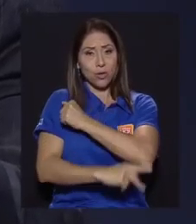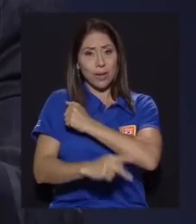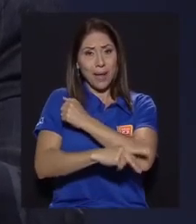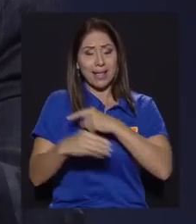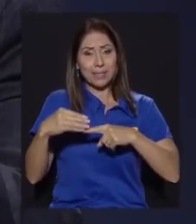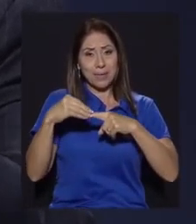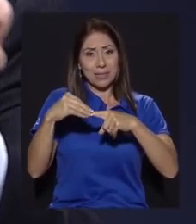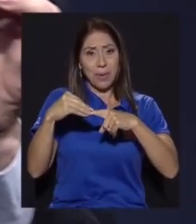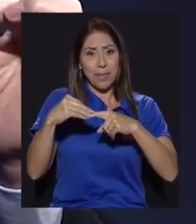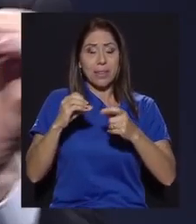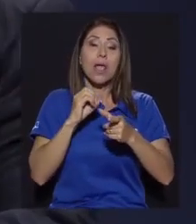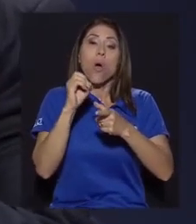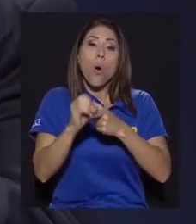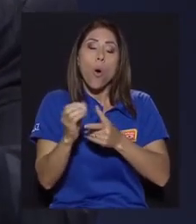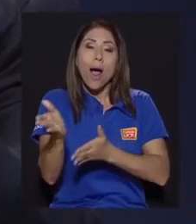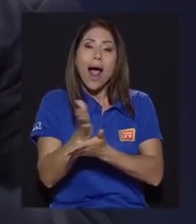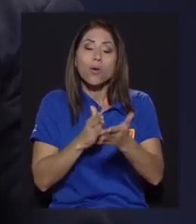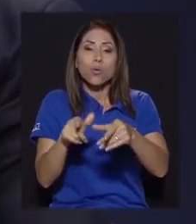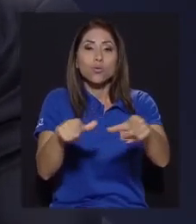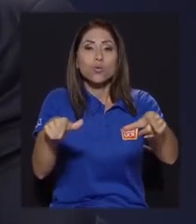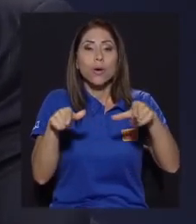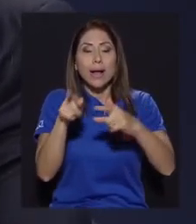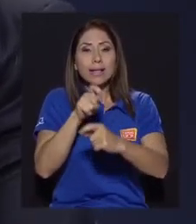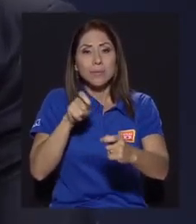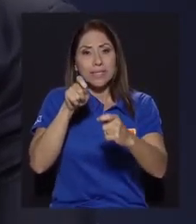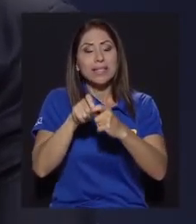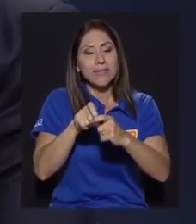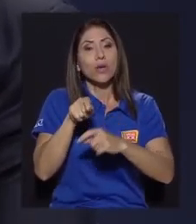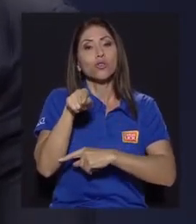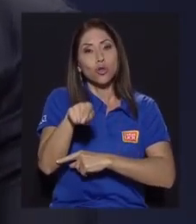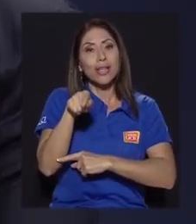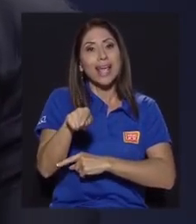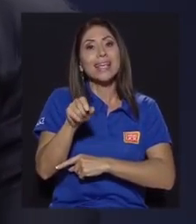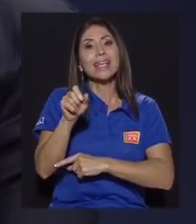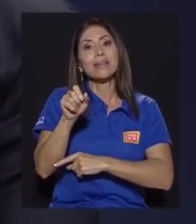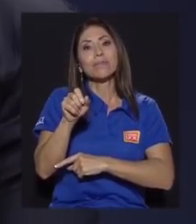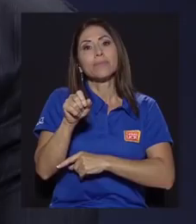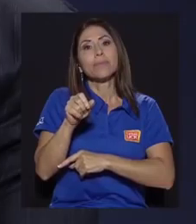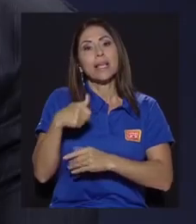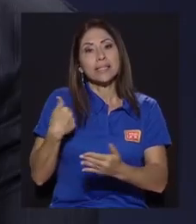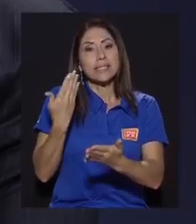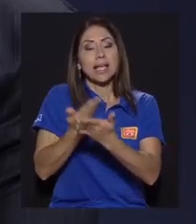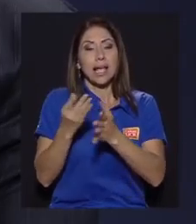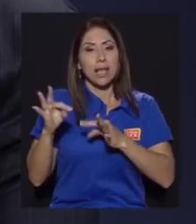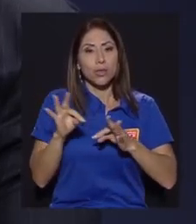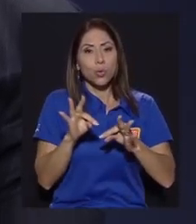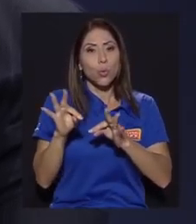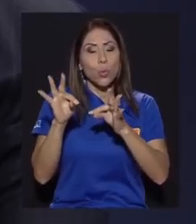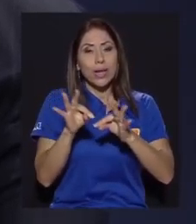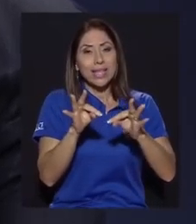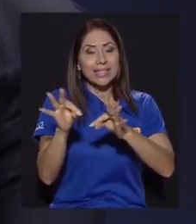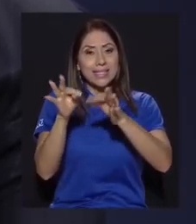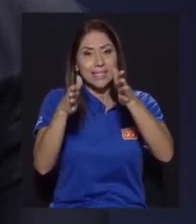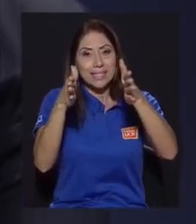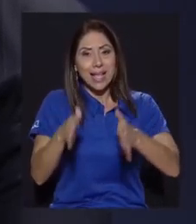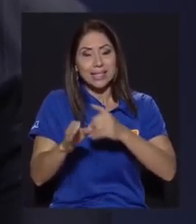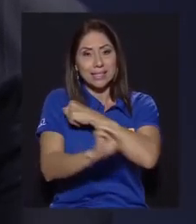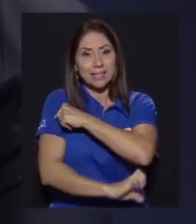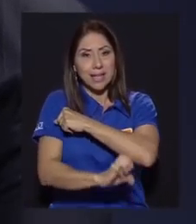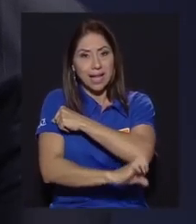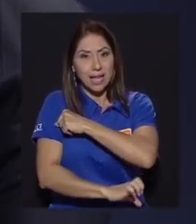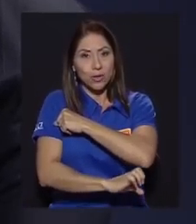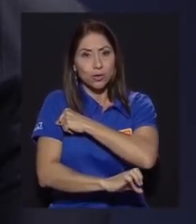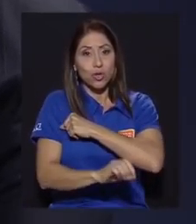en algunos puntos específicos en donde llegan los turistas extranjeros y en donde hay